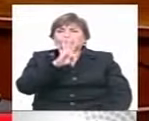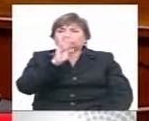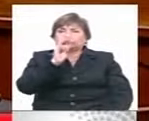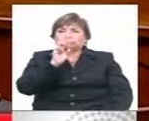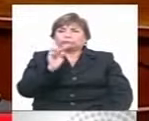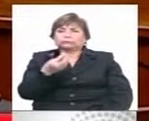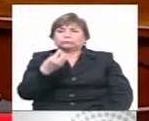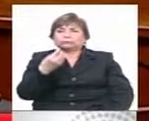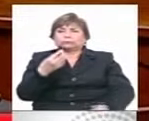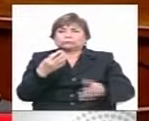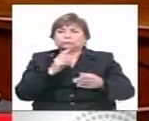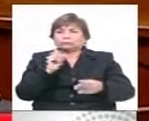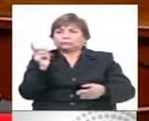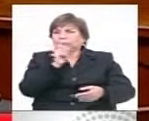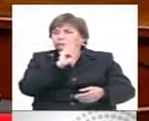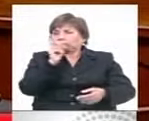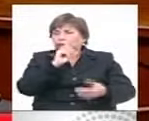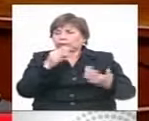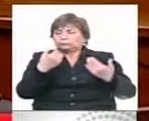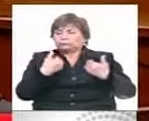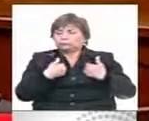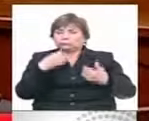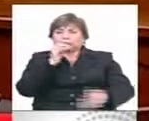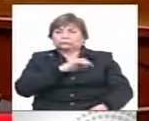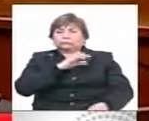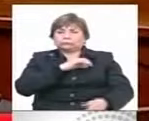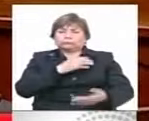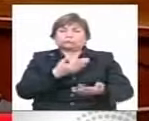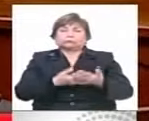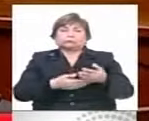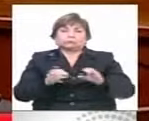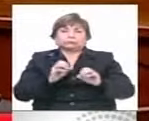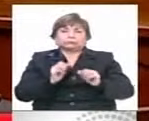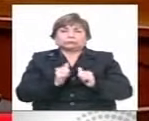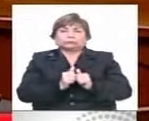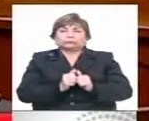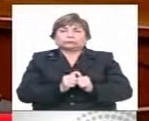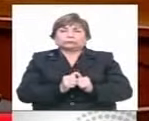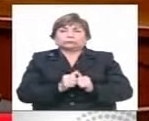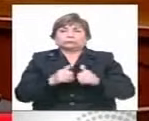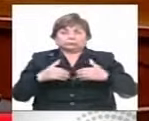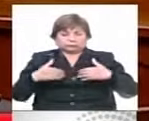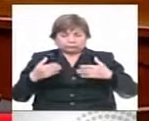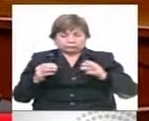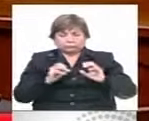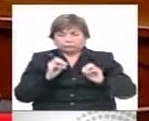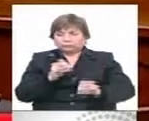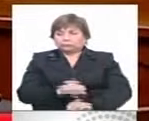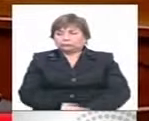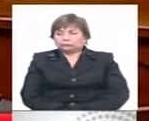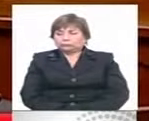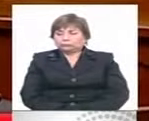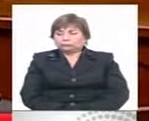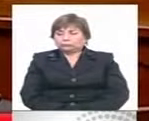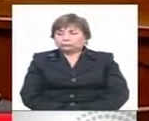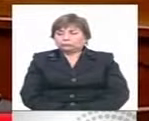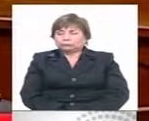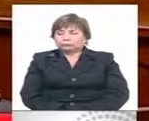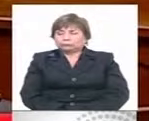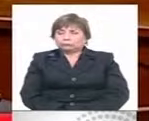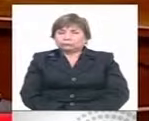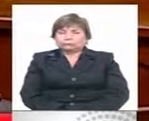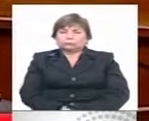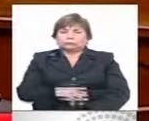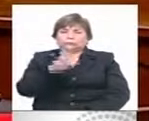mil afiliados que no tenían ningún beneficio pese a sus aportes, podrán acceder al mismo.